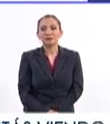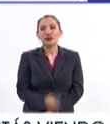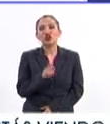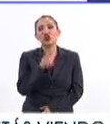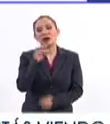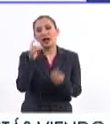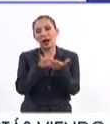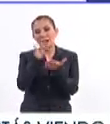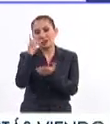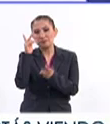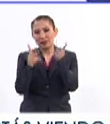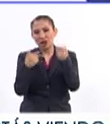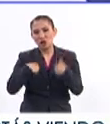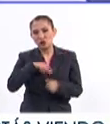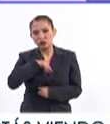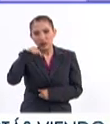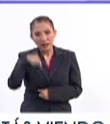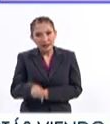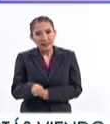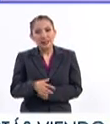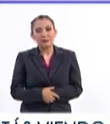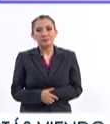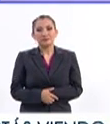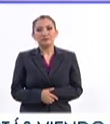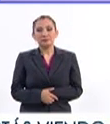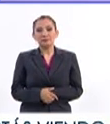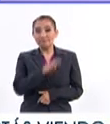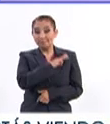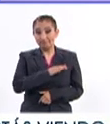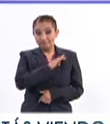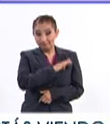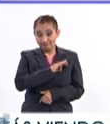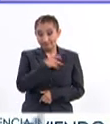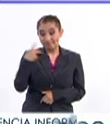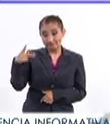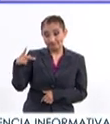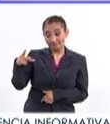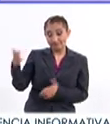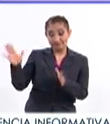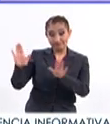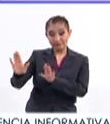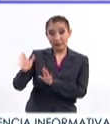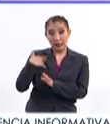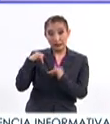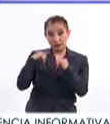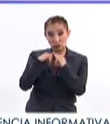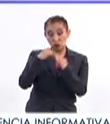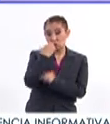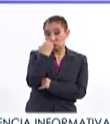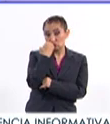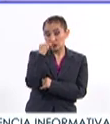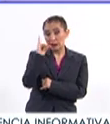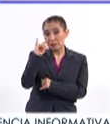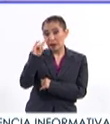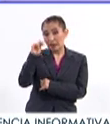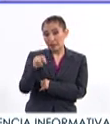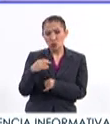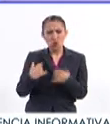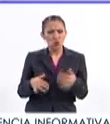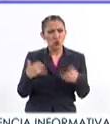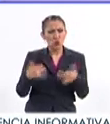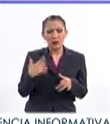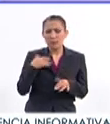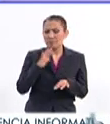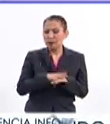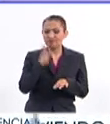Doctor, gracias por haber venido a platicar con nosotros y pues felicidades por lo que toca a esta institución, el Poli, que